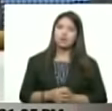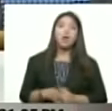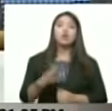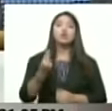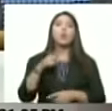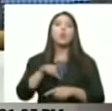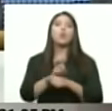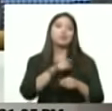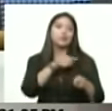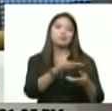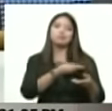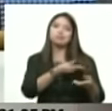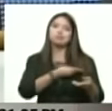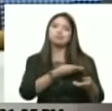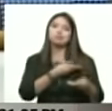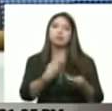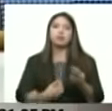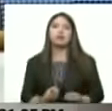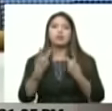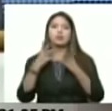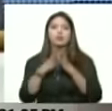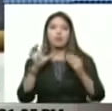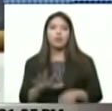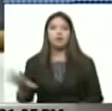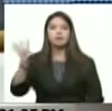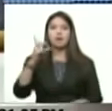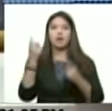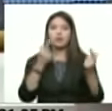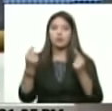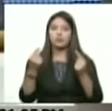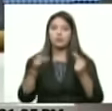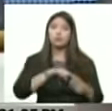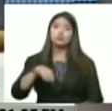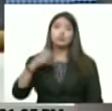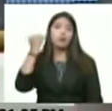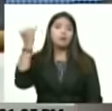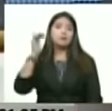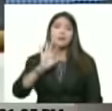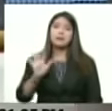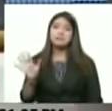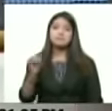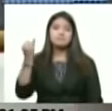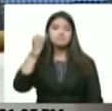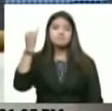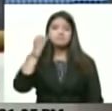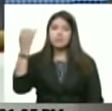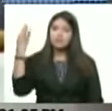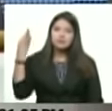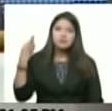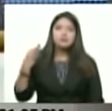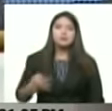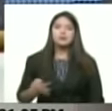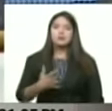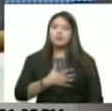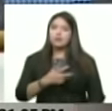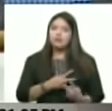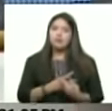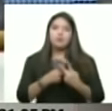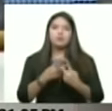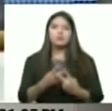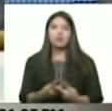sostén de la vida económica del país. Ese es nuestro pensamiento, esa es nuestra convicción, esa es nuestra voluntad.